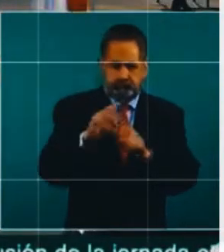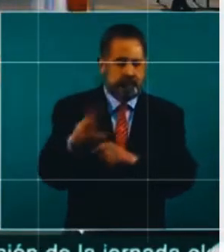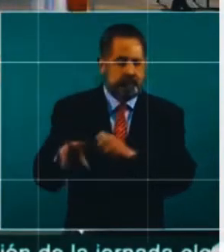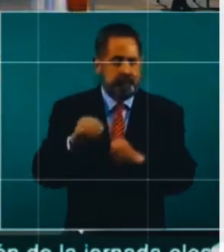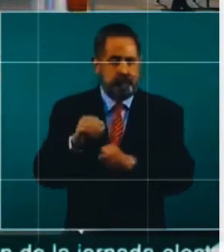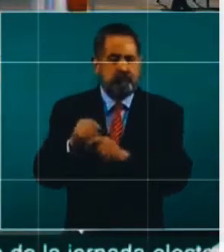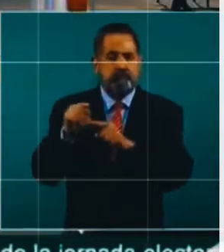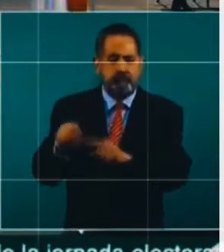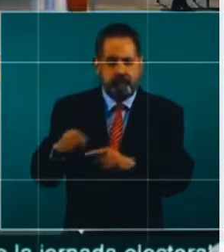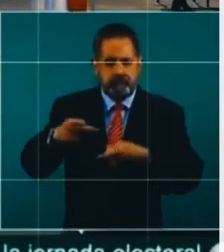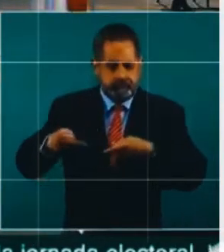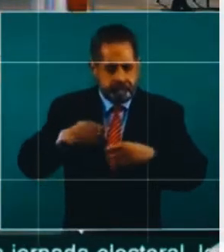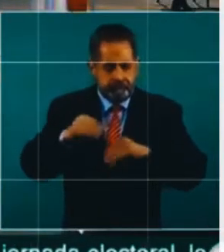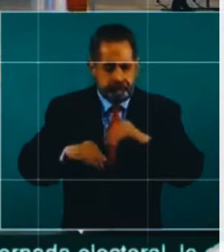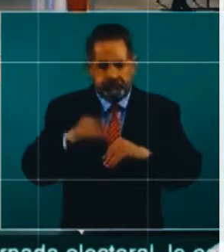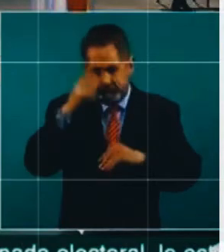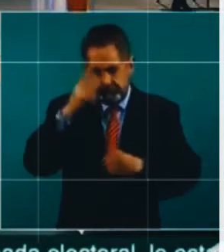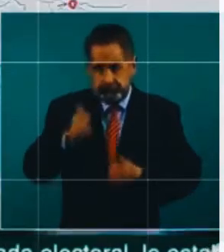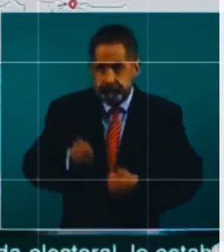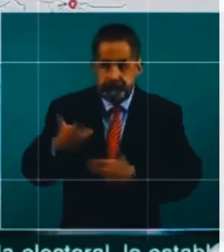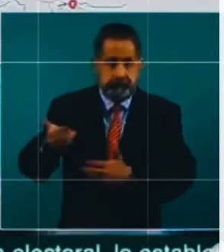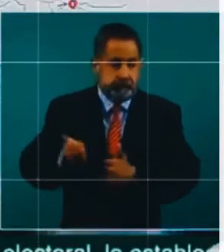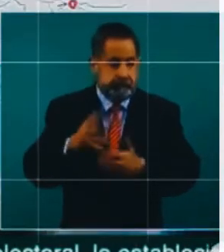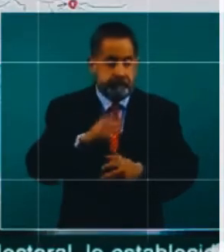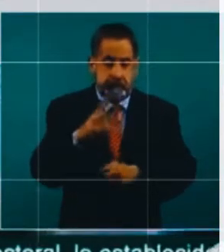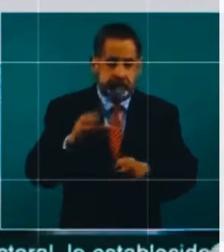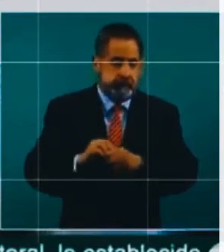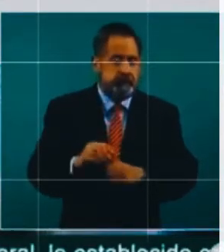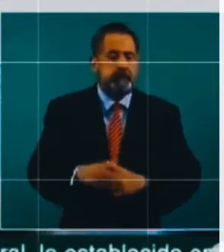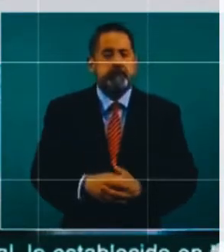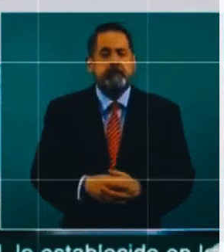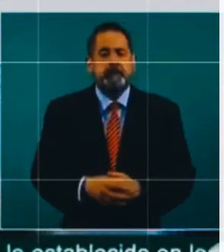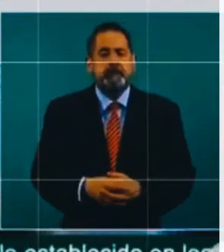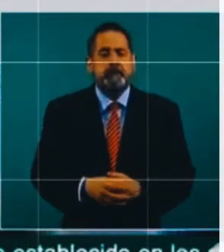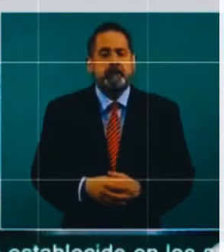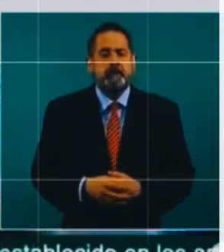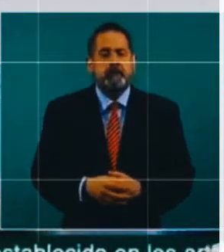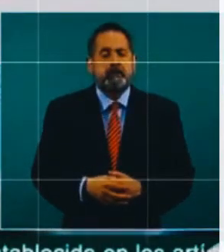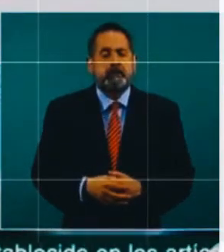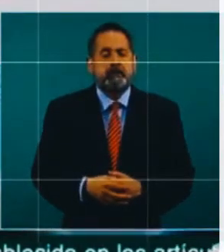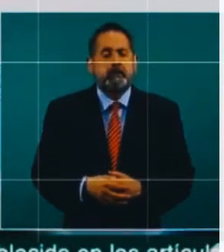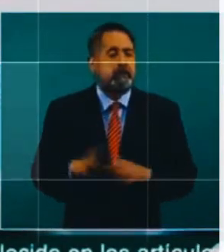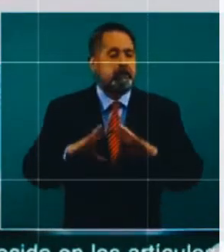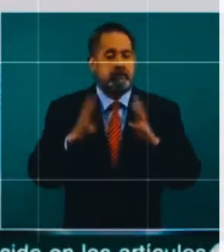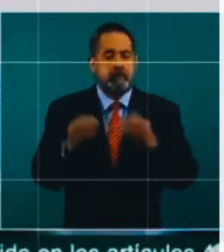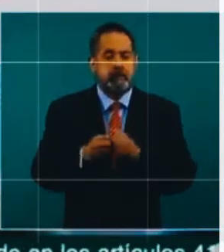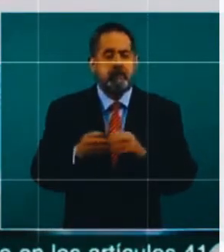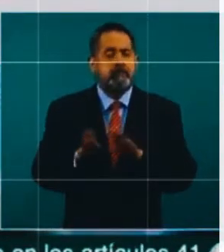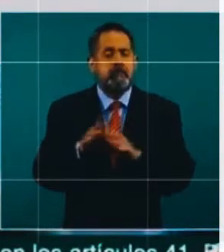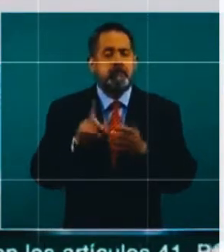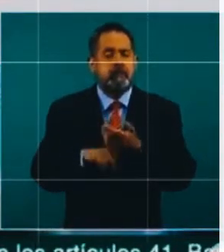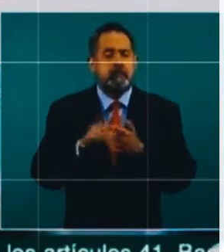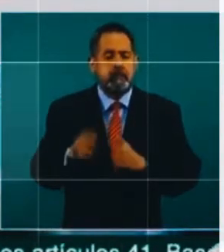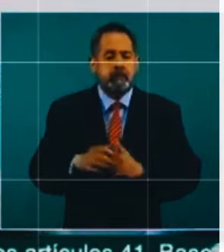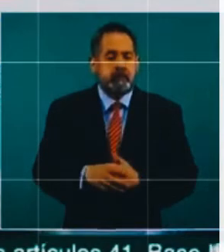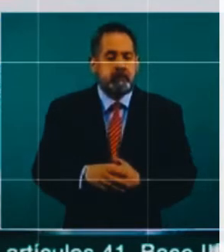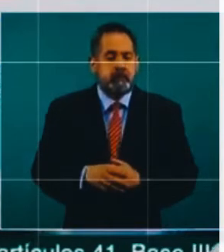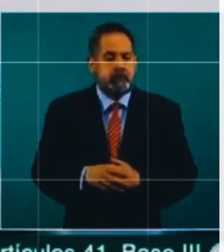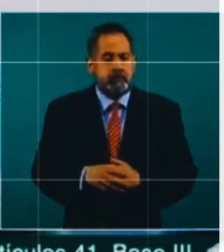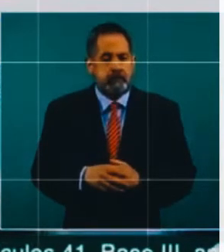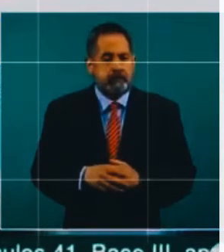se planeó para abastecer por aire. En total, un resumen,